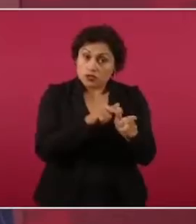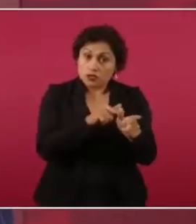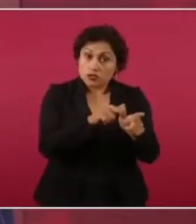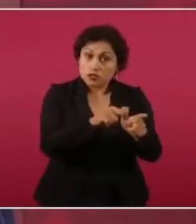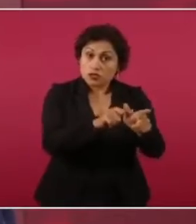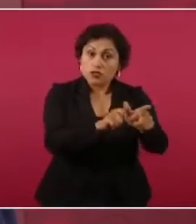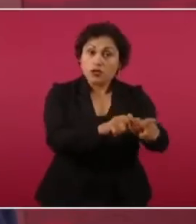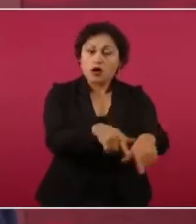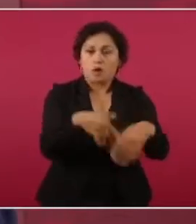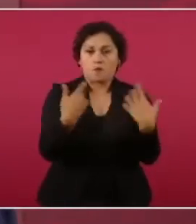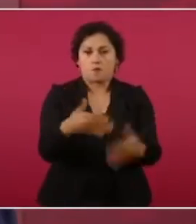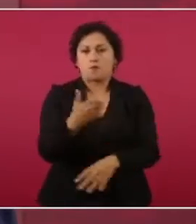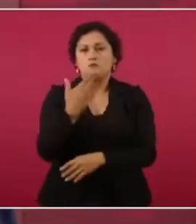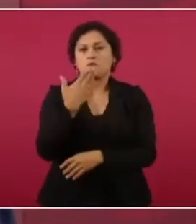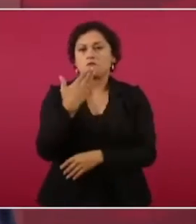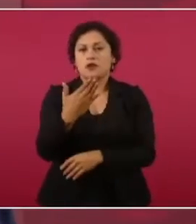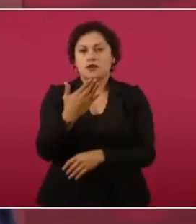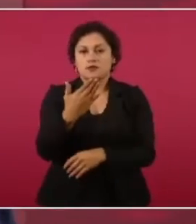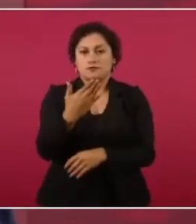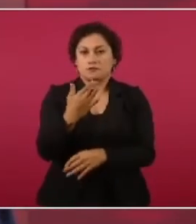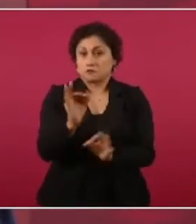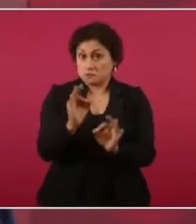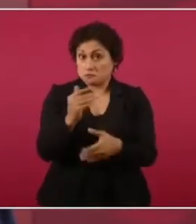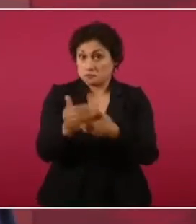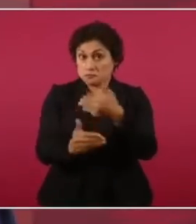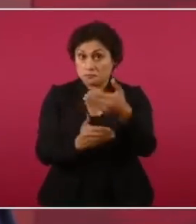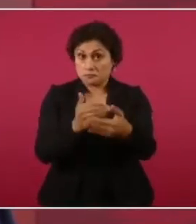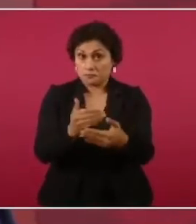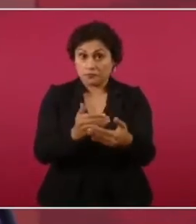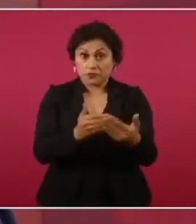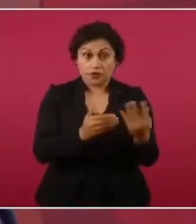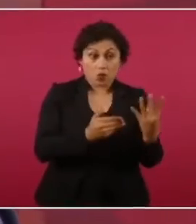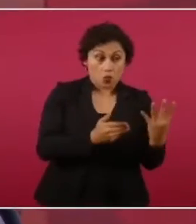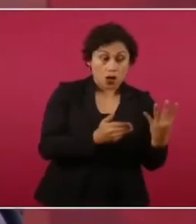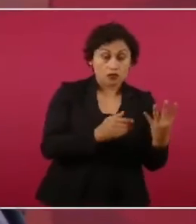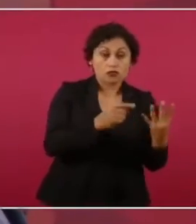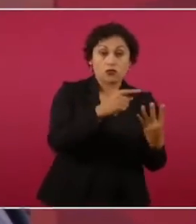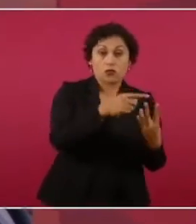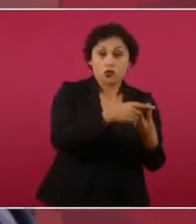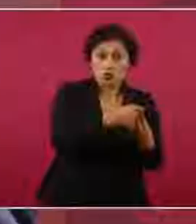que por eso se quedan 2 y se van 2.